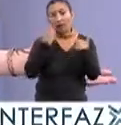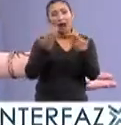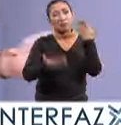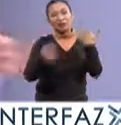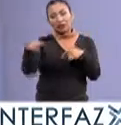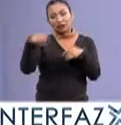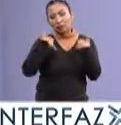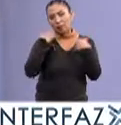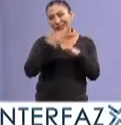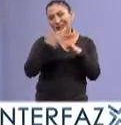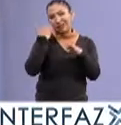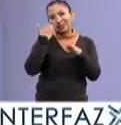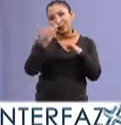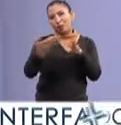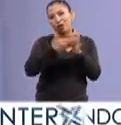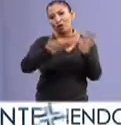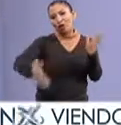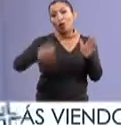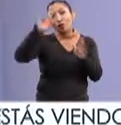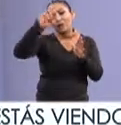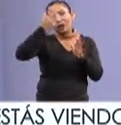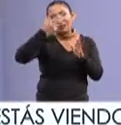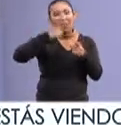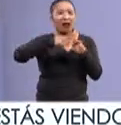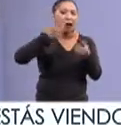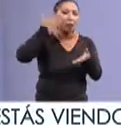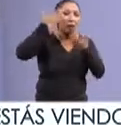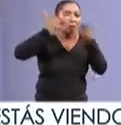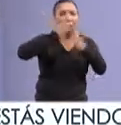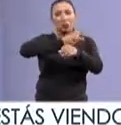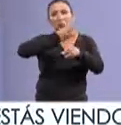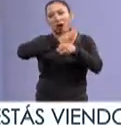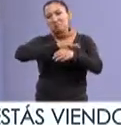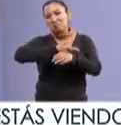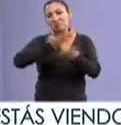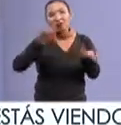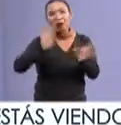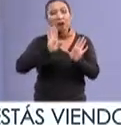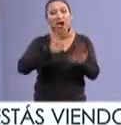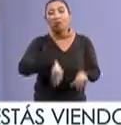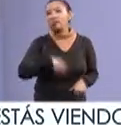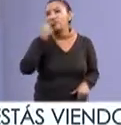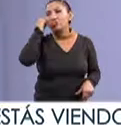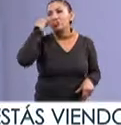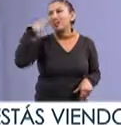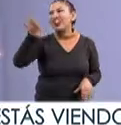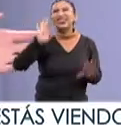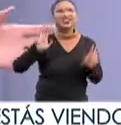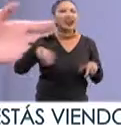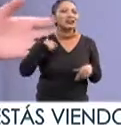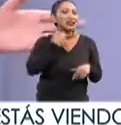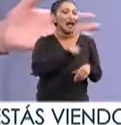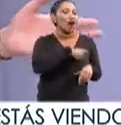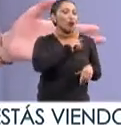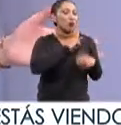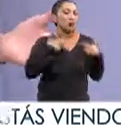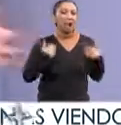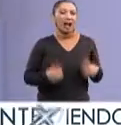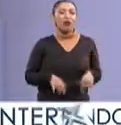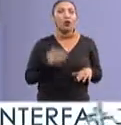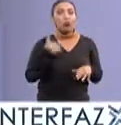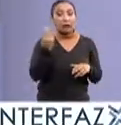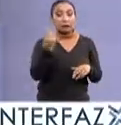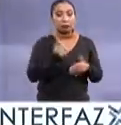jóvenes, sobre todo en esta etapa de la universidad, de la preparatoria, pues como que se olvidan de que son seres humanos,